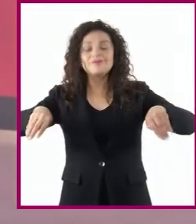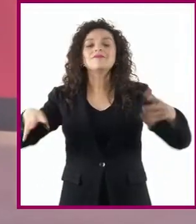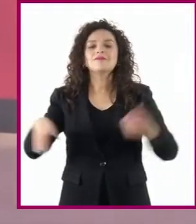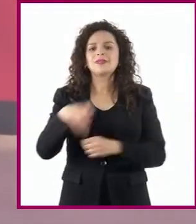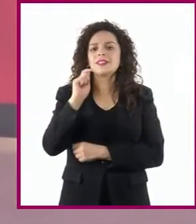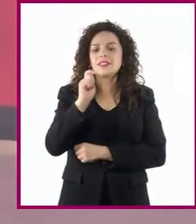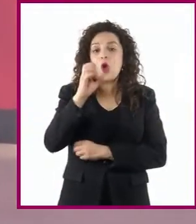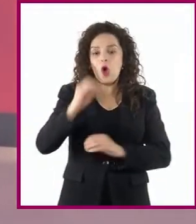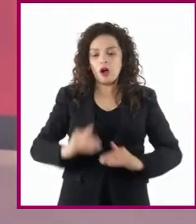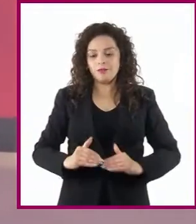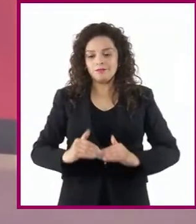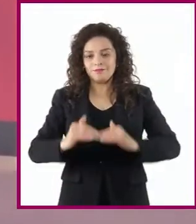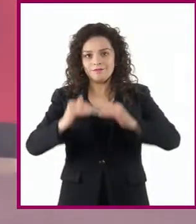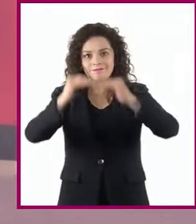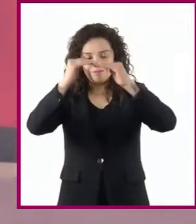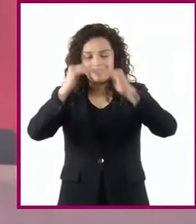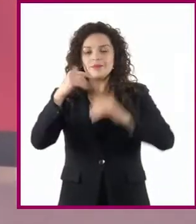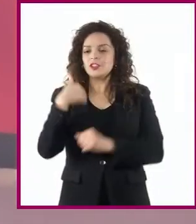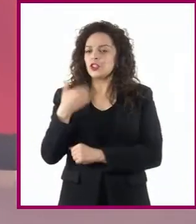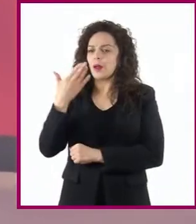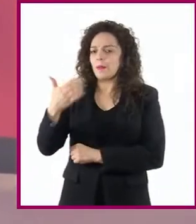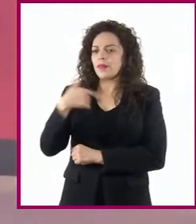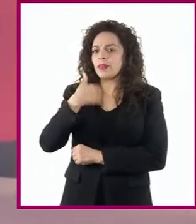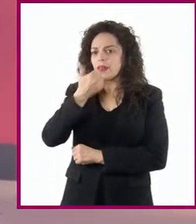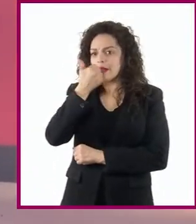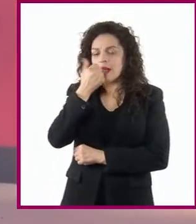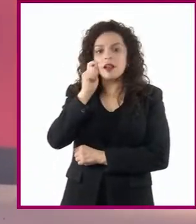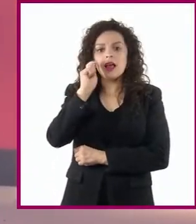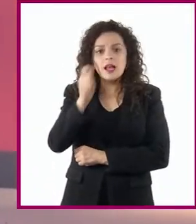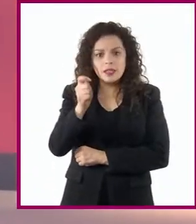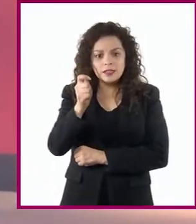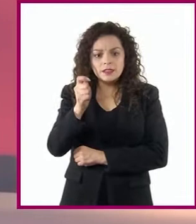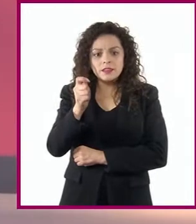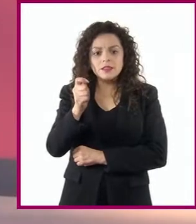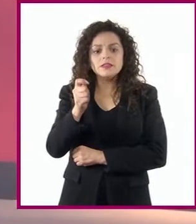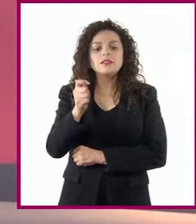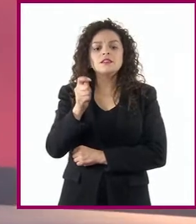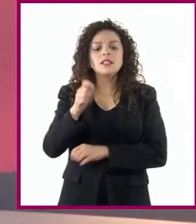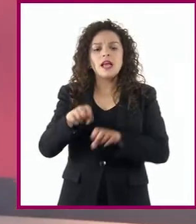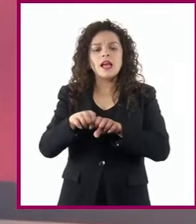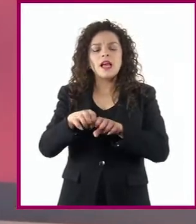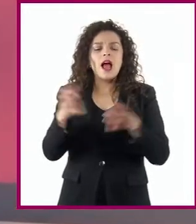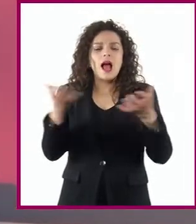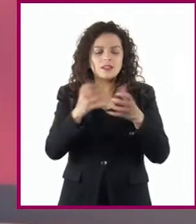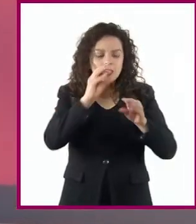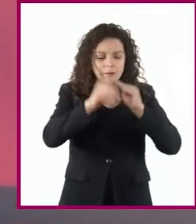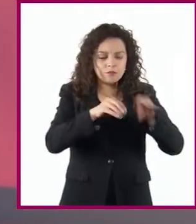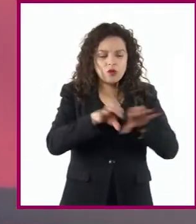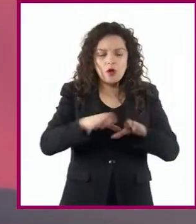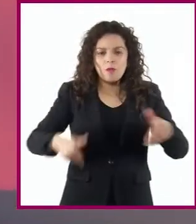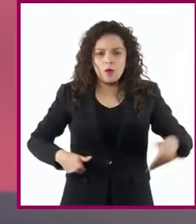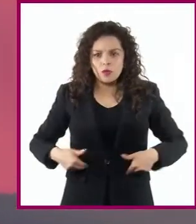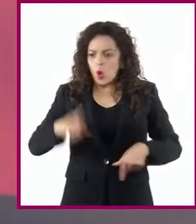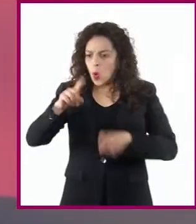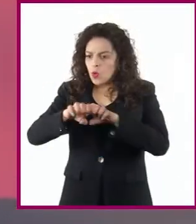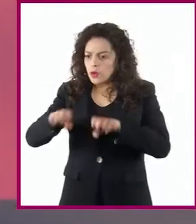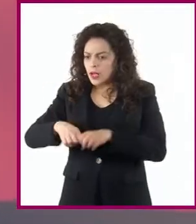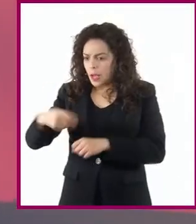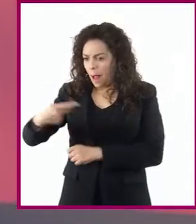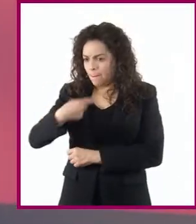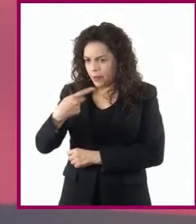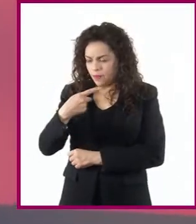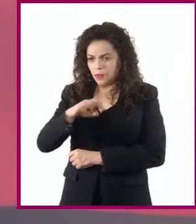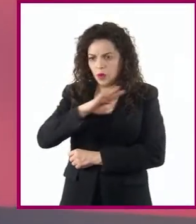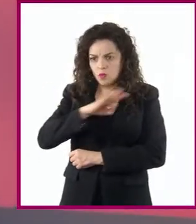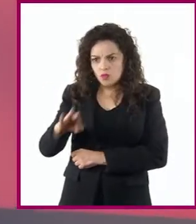fragmento para analizar los elementos que le conforman. Un equipo me preguntó si podía trabajar con la